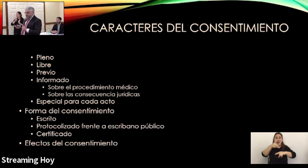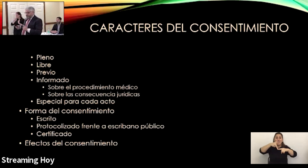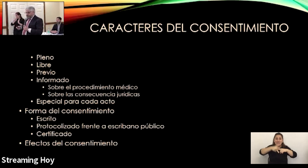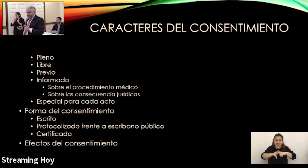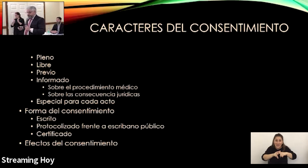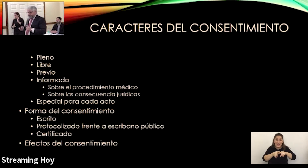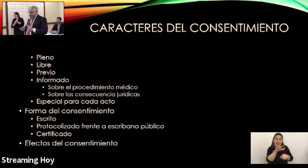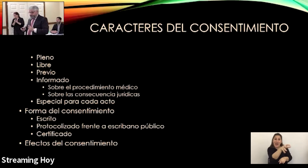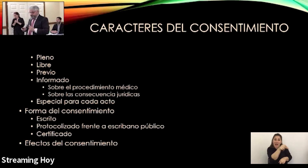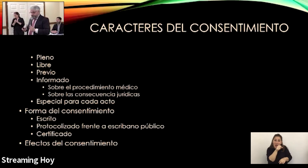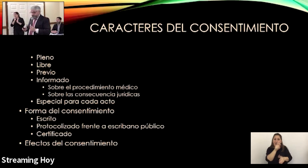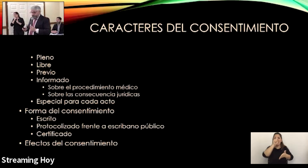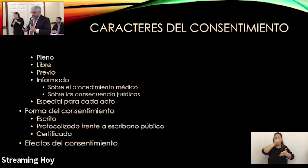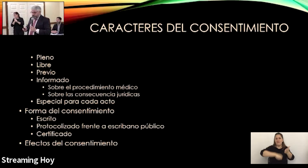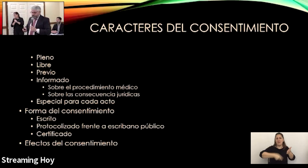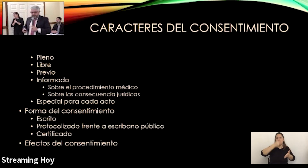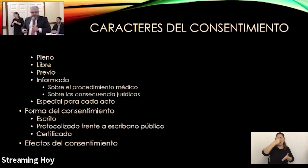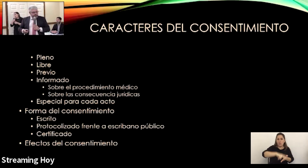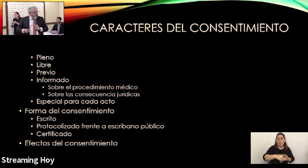genético.